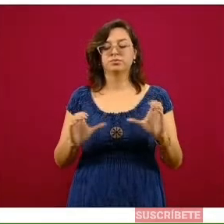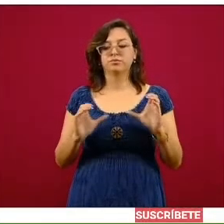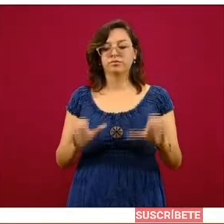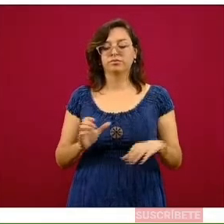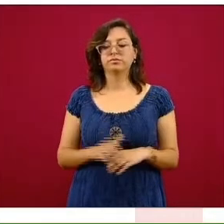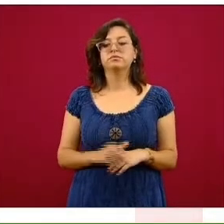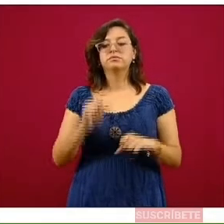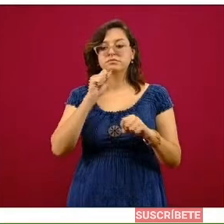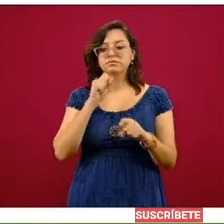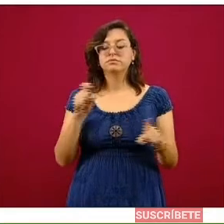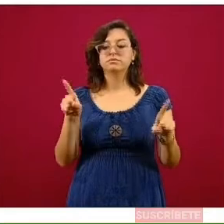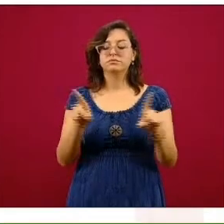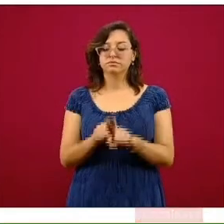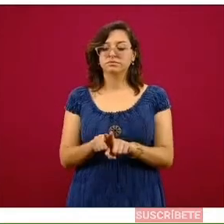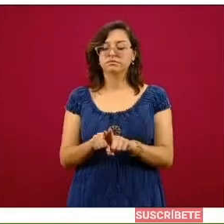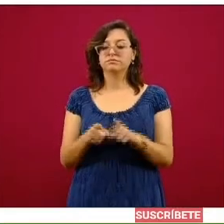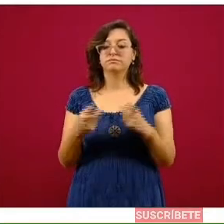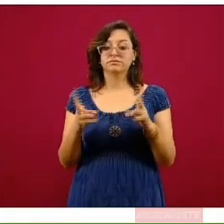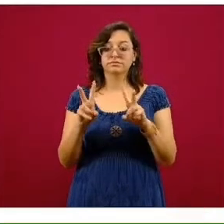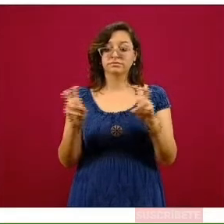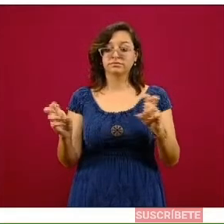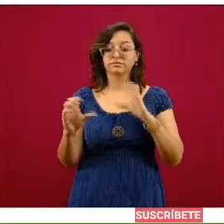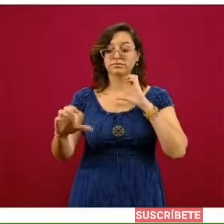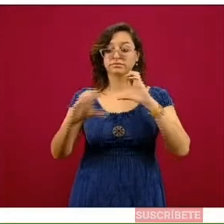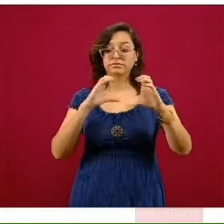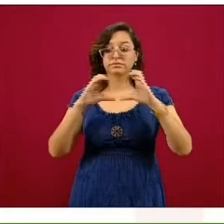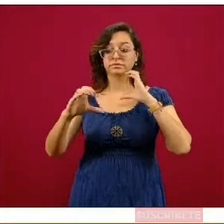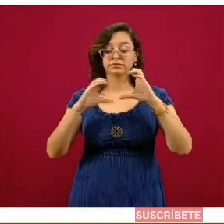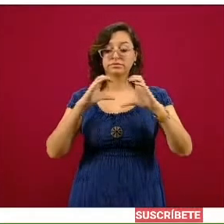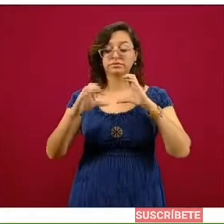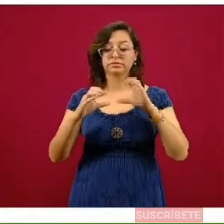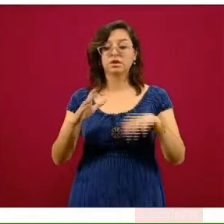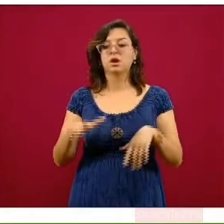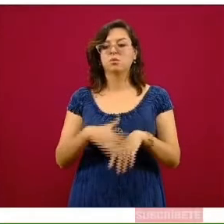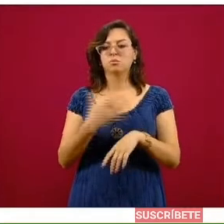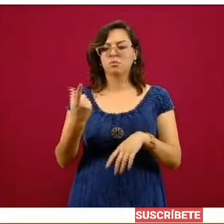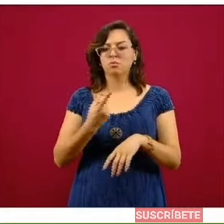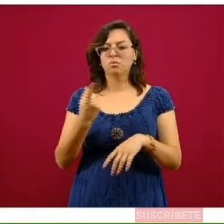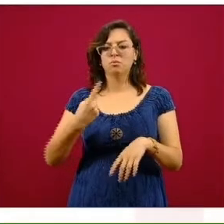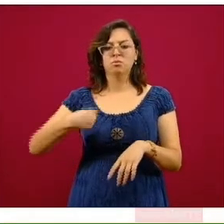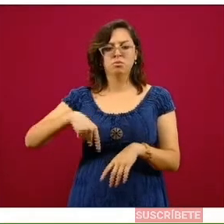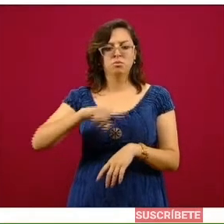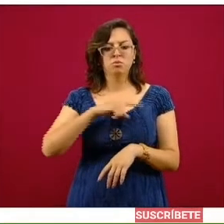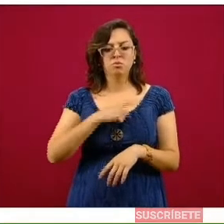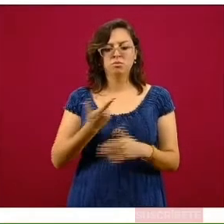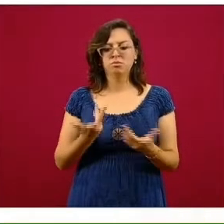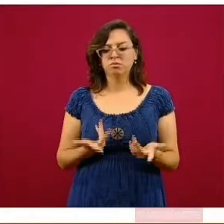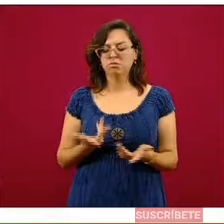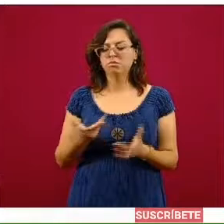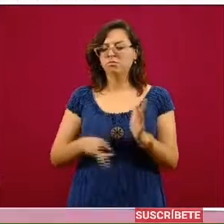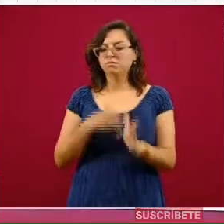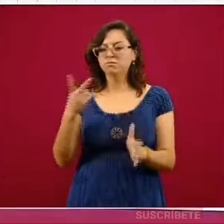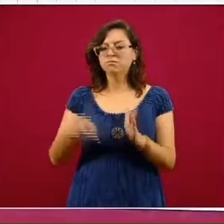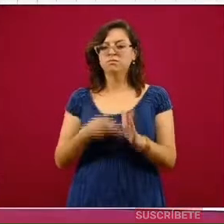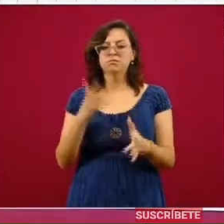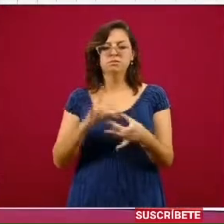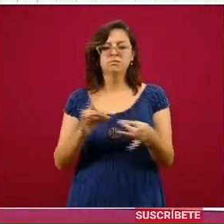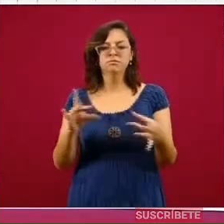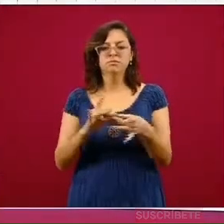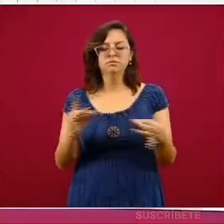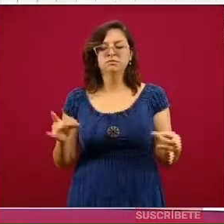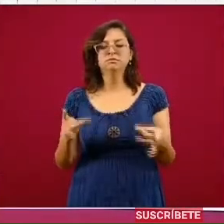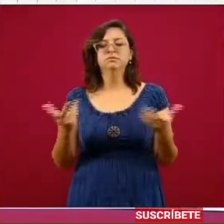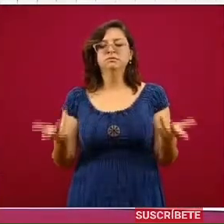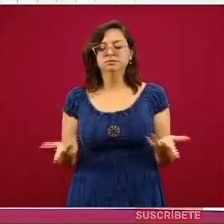y la comunicación. Un elemento también importante del que hemos hablado a veces menos de lo que quisiéramos es que